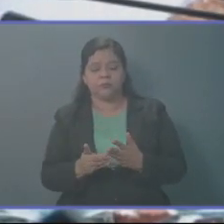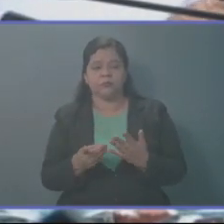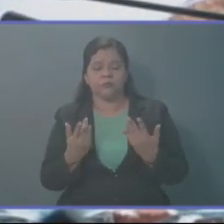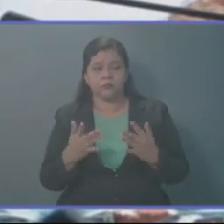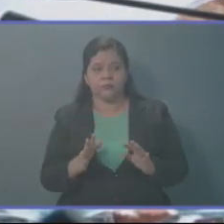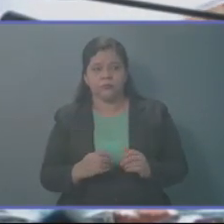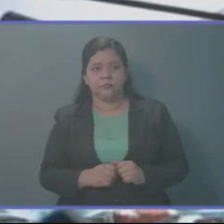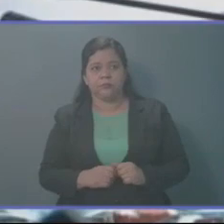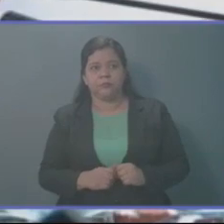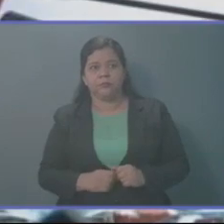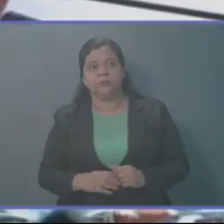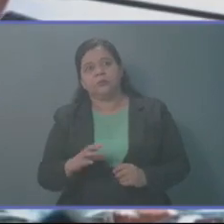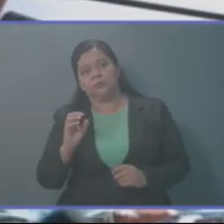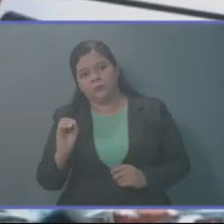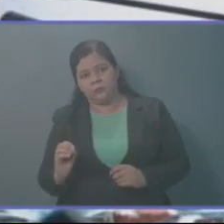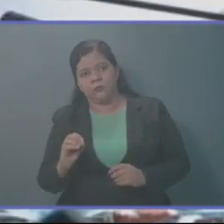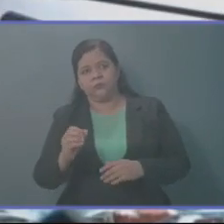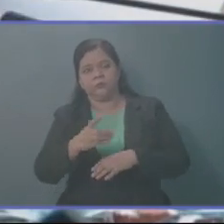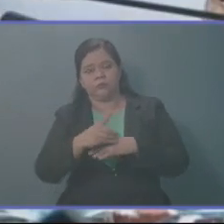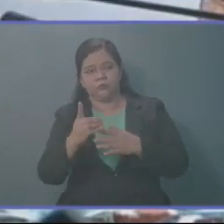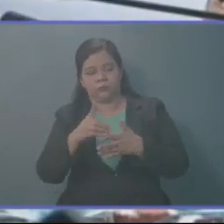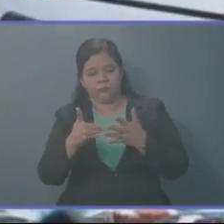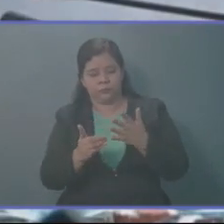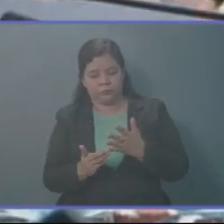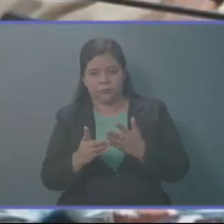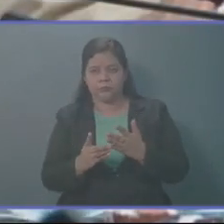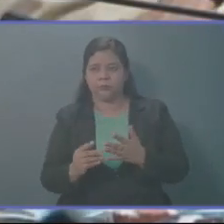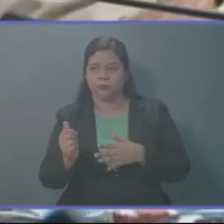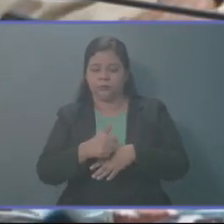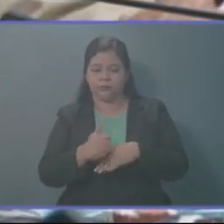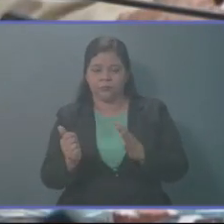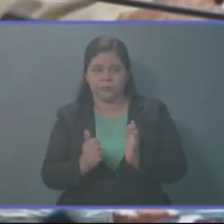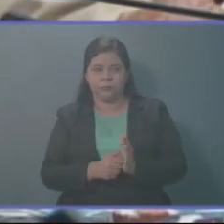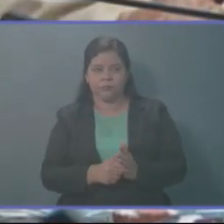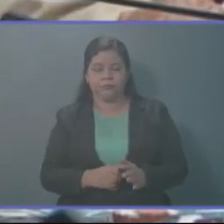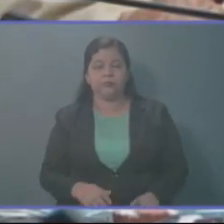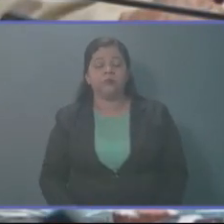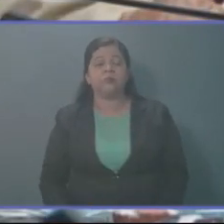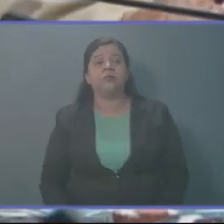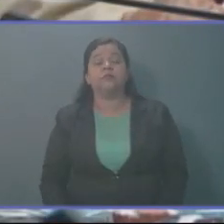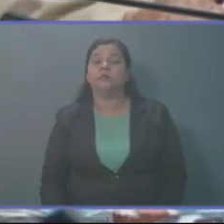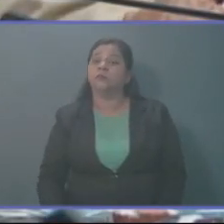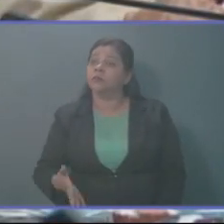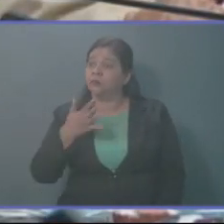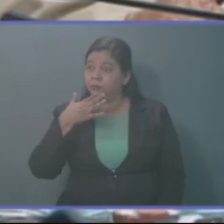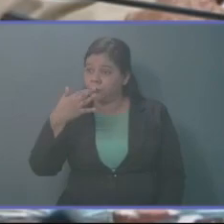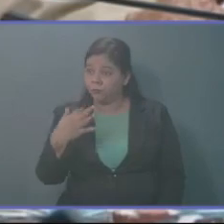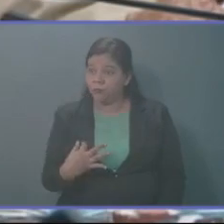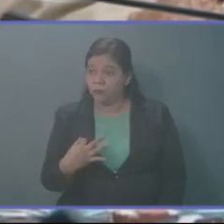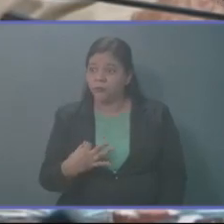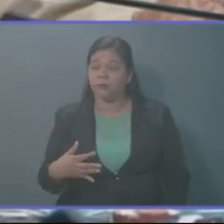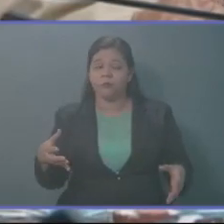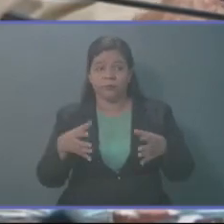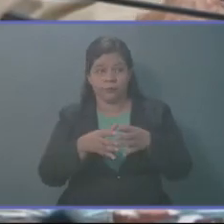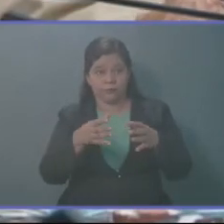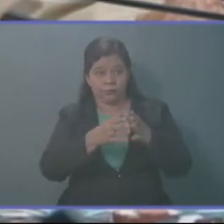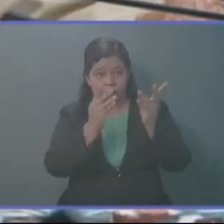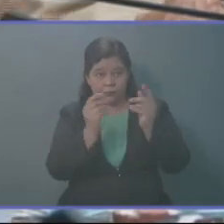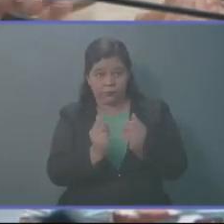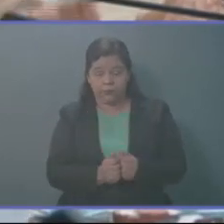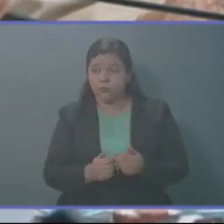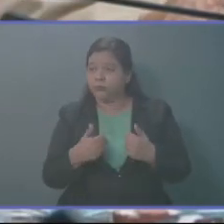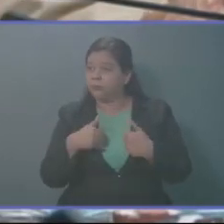ejecutivos o legislativos respectivos. La verdad es que la Comisión de Hacienda no tiene